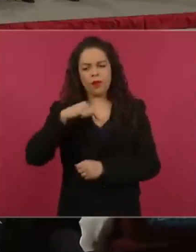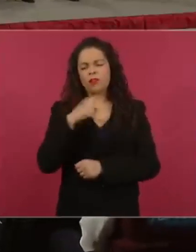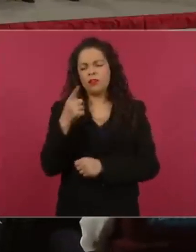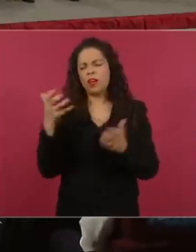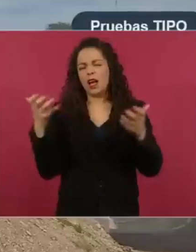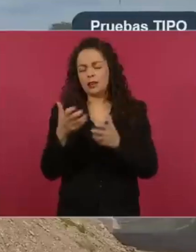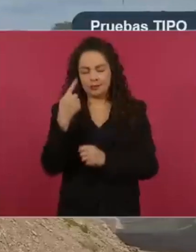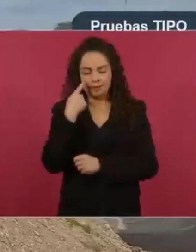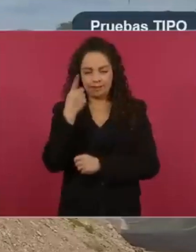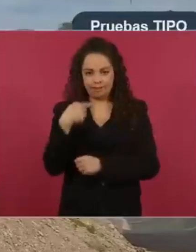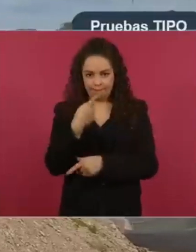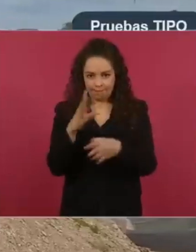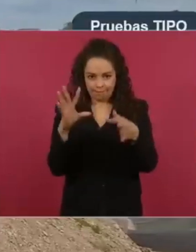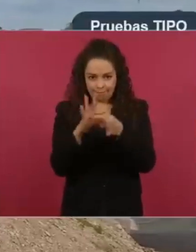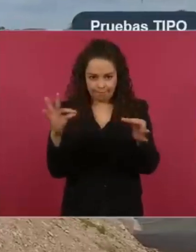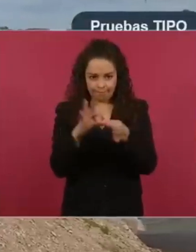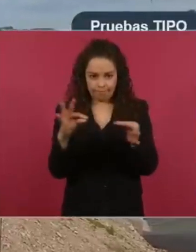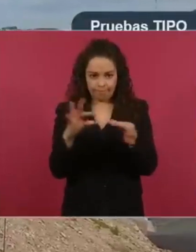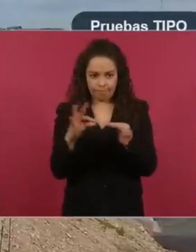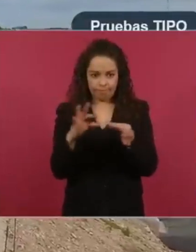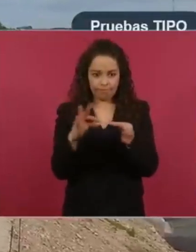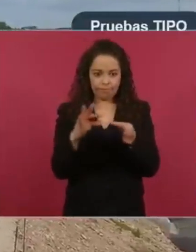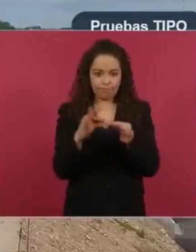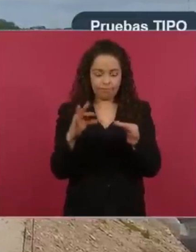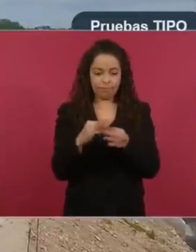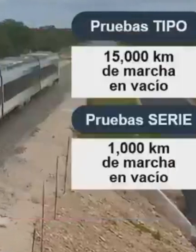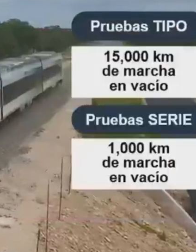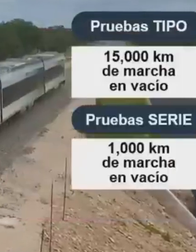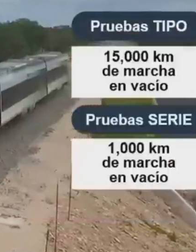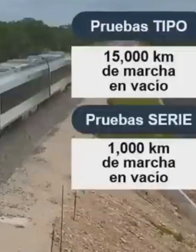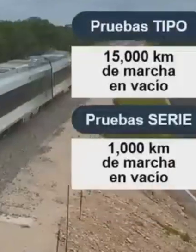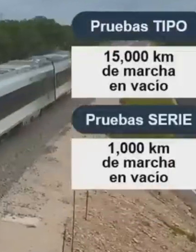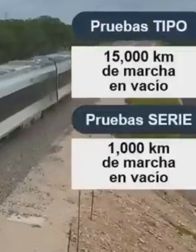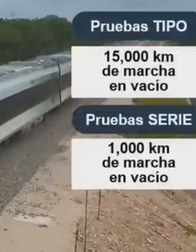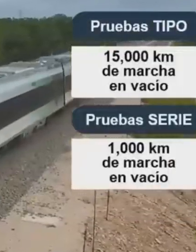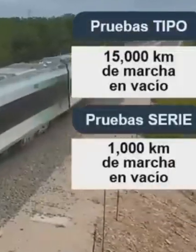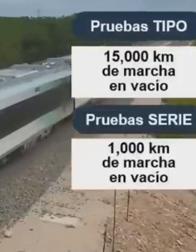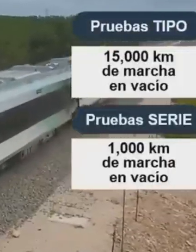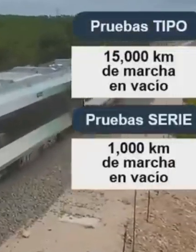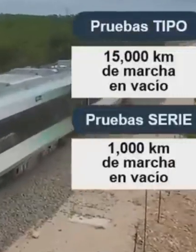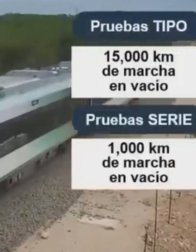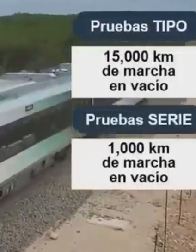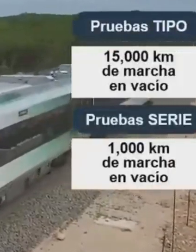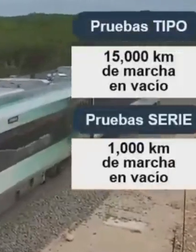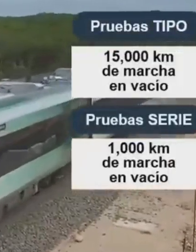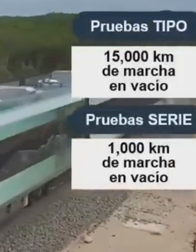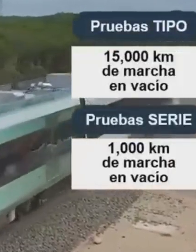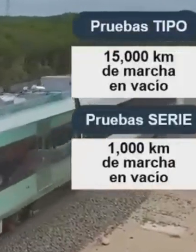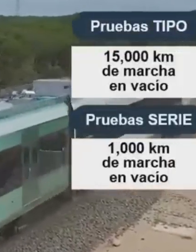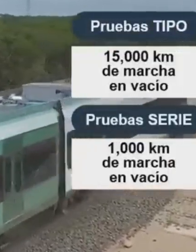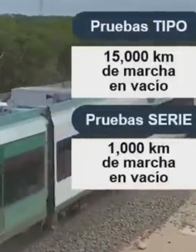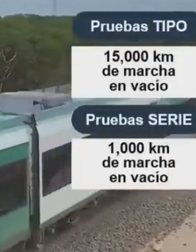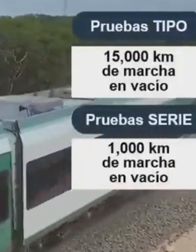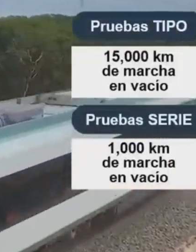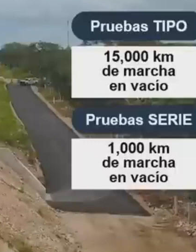pues continuar con las pruebas, en este caso del tren 1, donde se alcanzaron velocidades promedio de